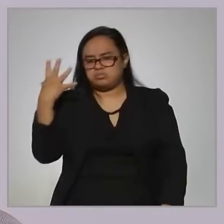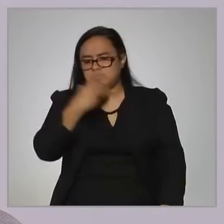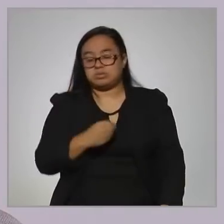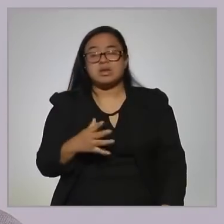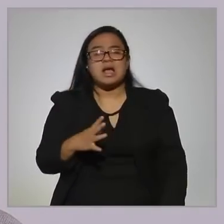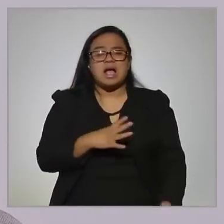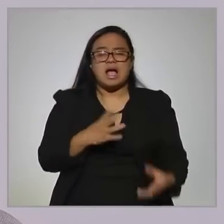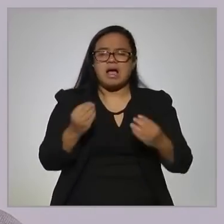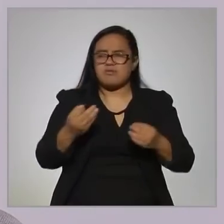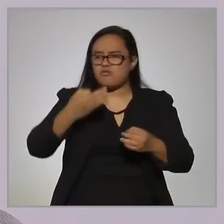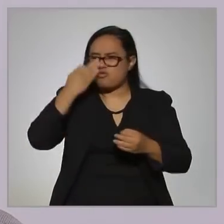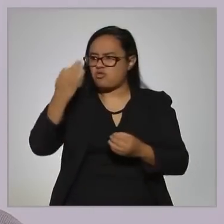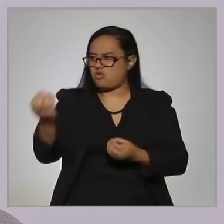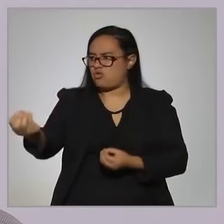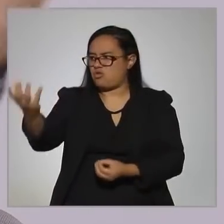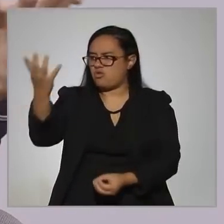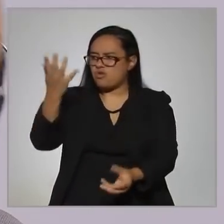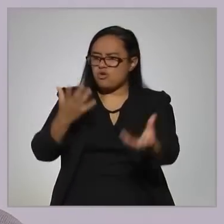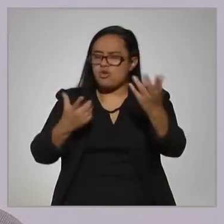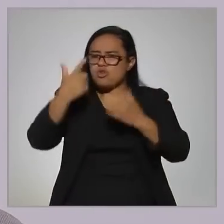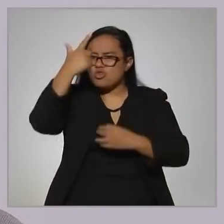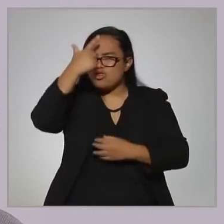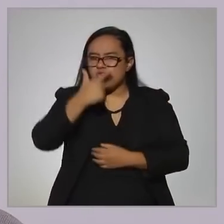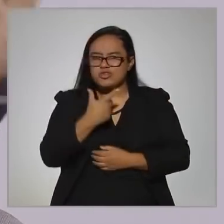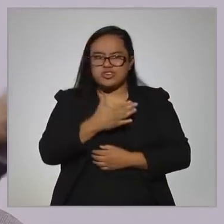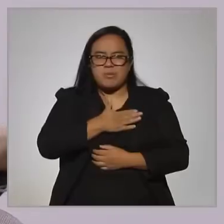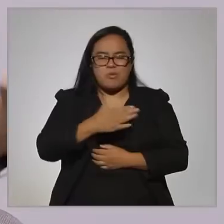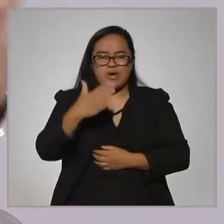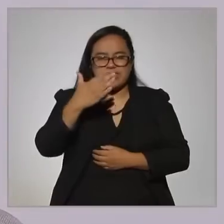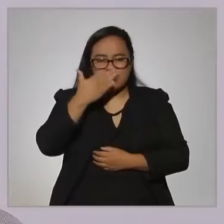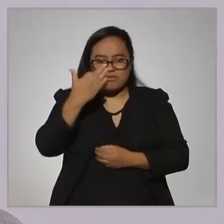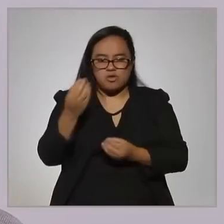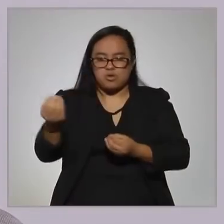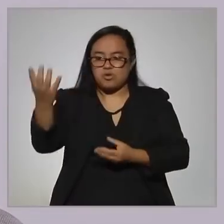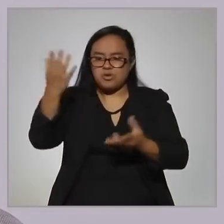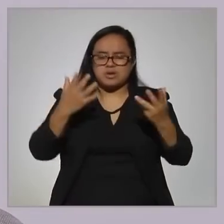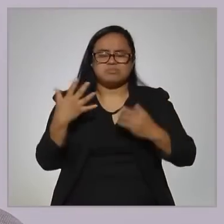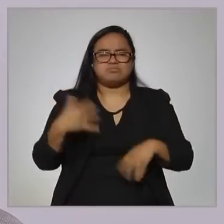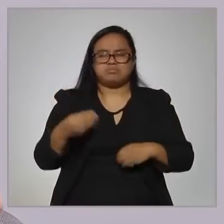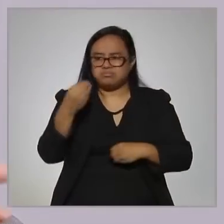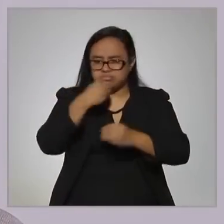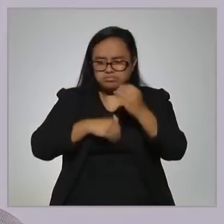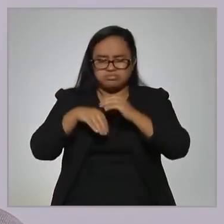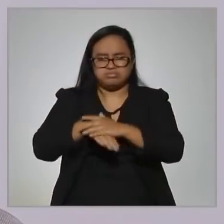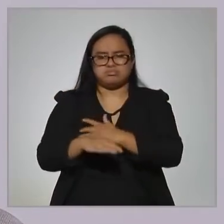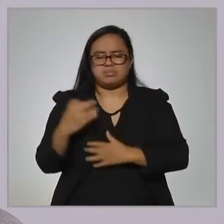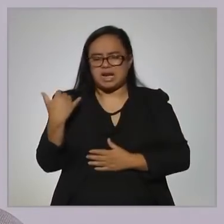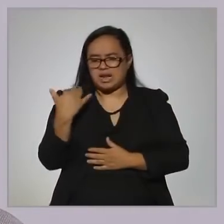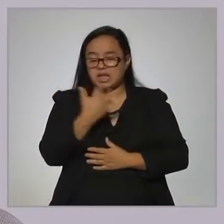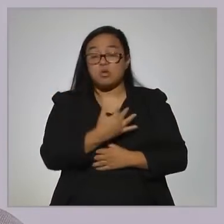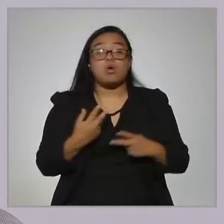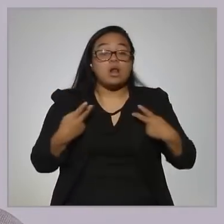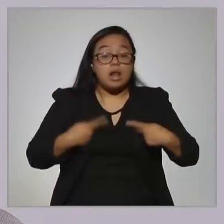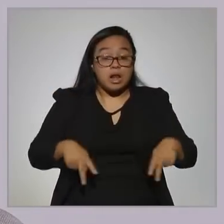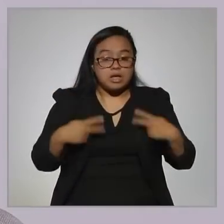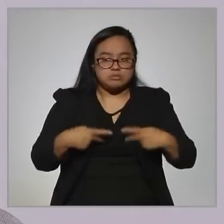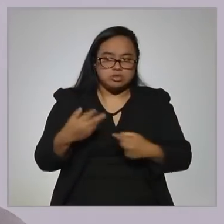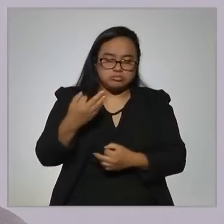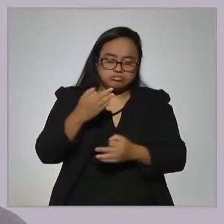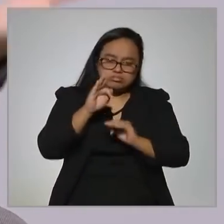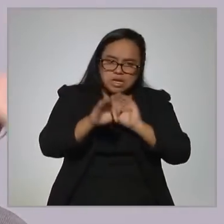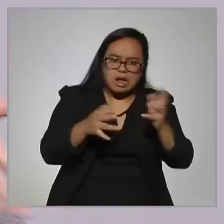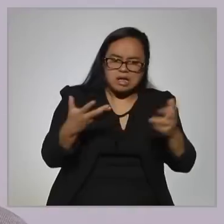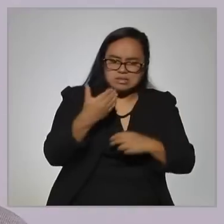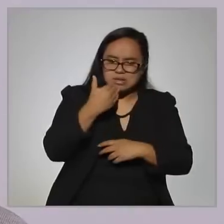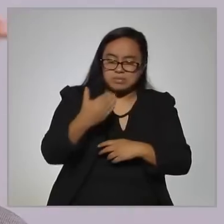Está lleno de flores, de nochebuenas, de gente yendo y viniendo, se come extraordinariamente, la gente te trata muy bien. Y